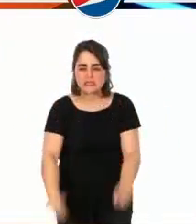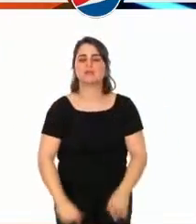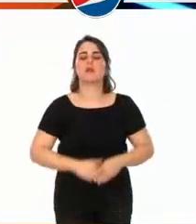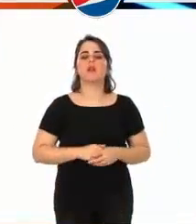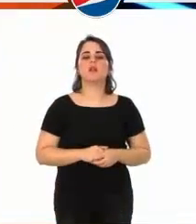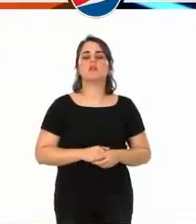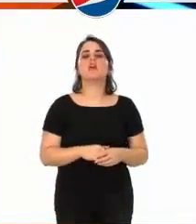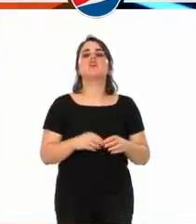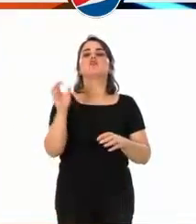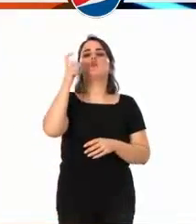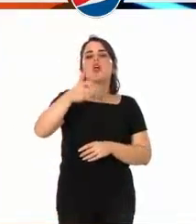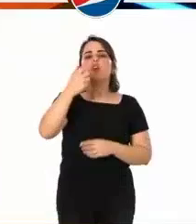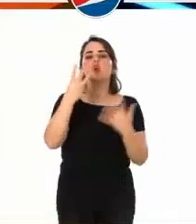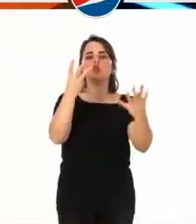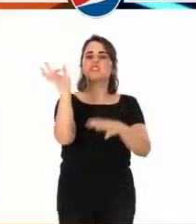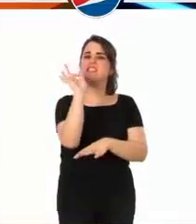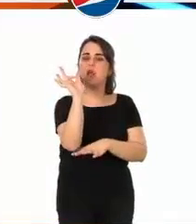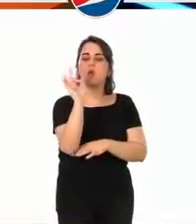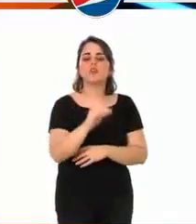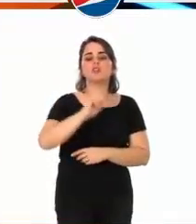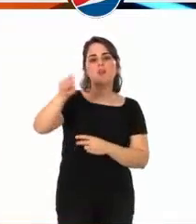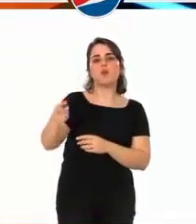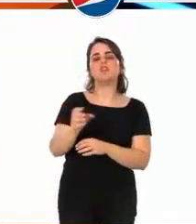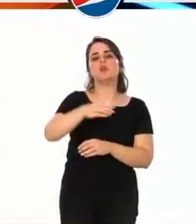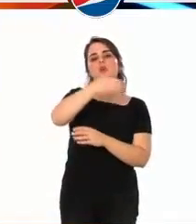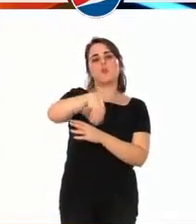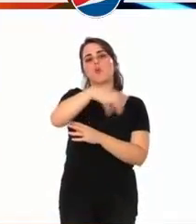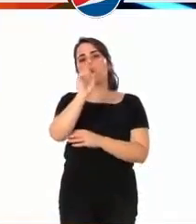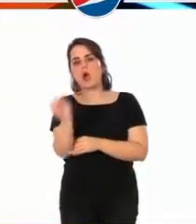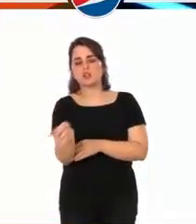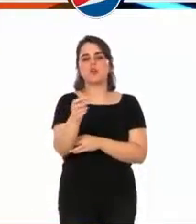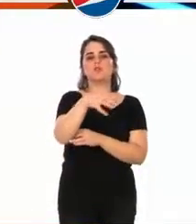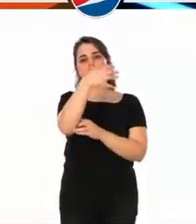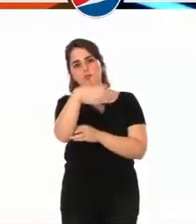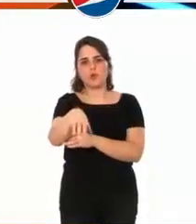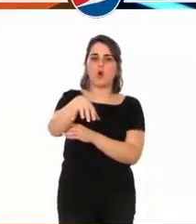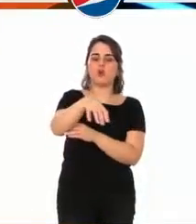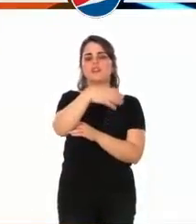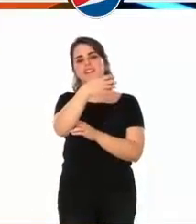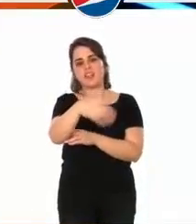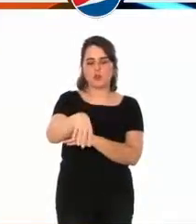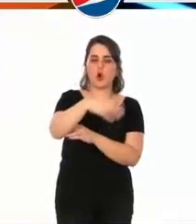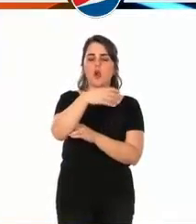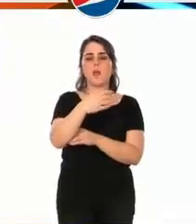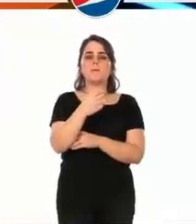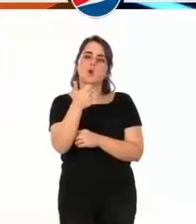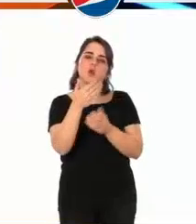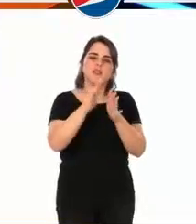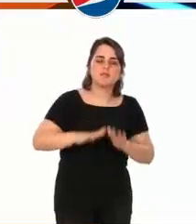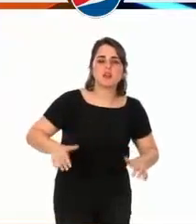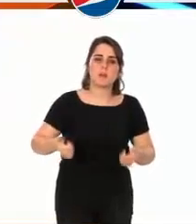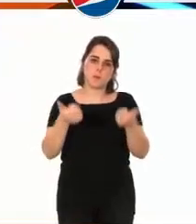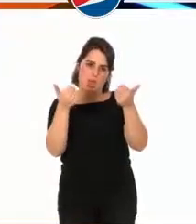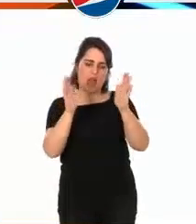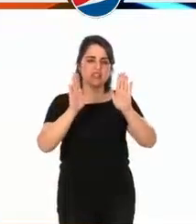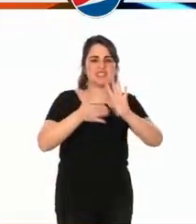8 segundos. Luego. Después vienen los cuartos que hacen ding dong, ding dong. Un poco más despacio de lo que estoy haciendo yo, pero es que